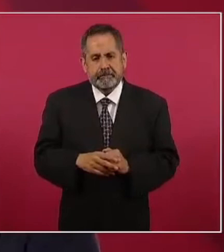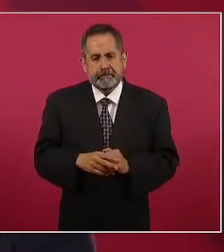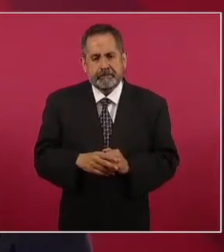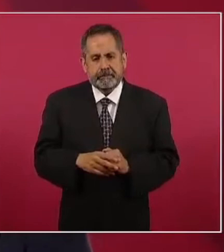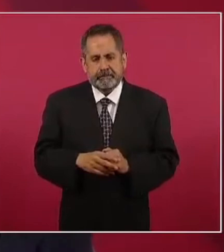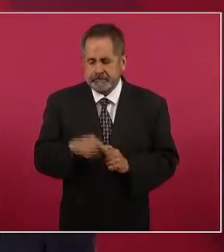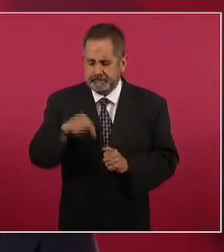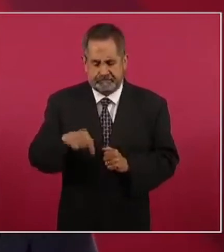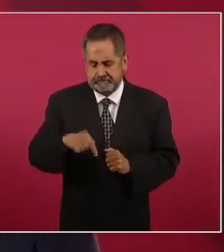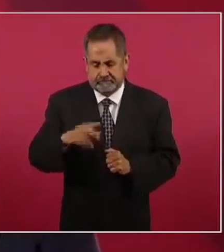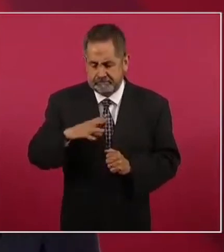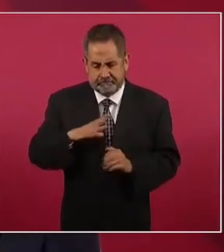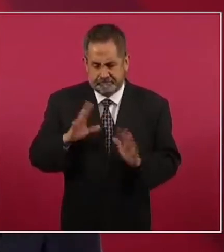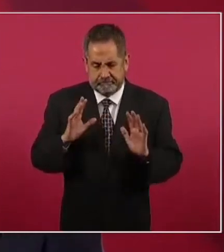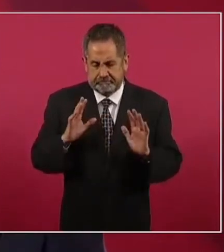Aquí